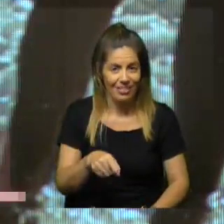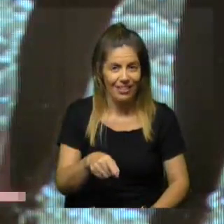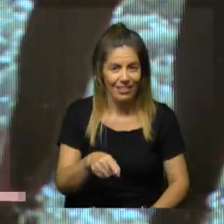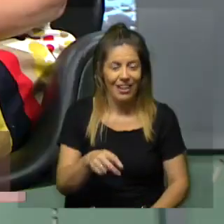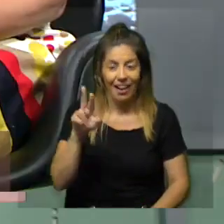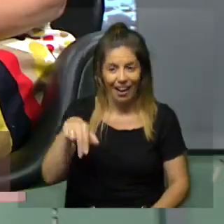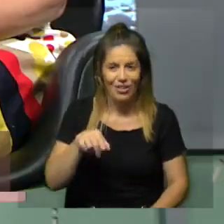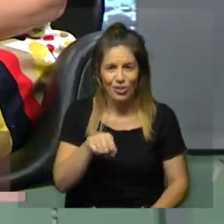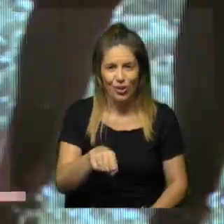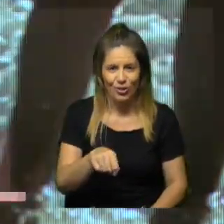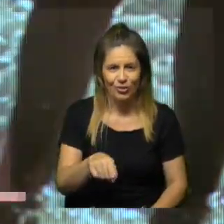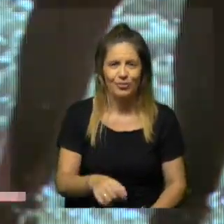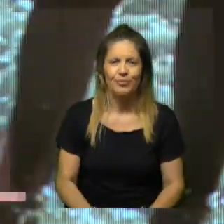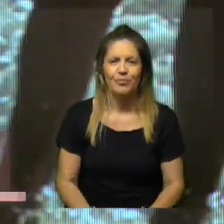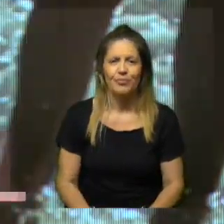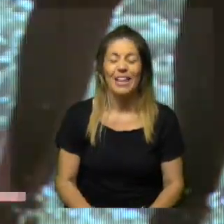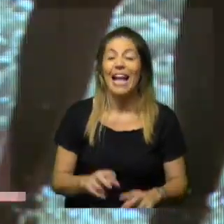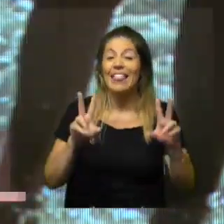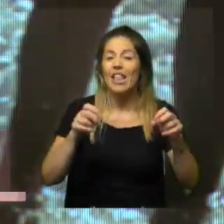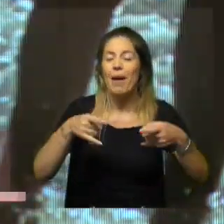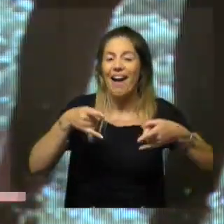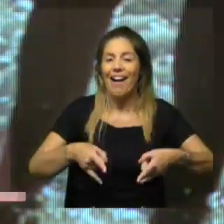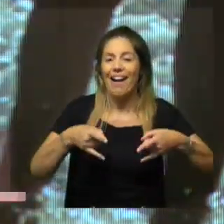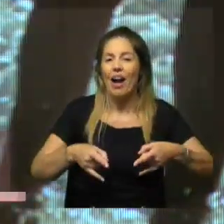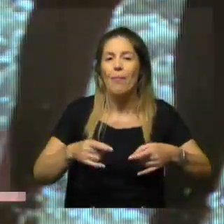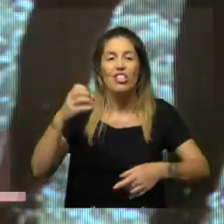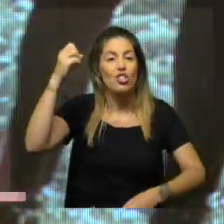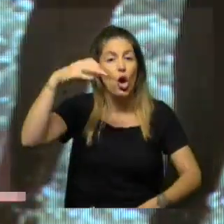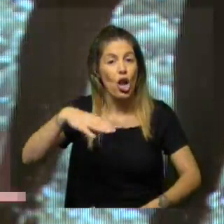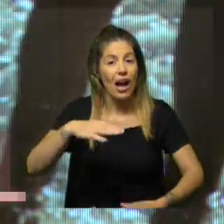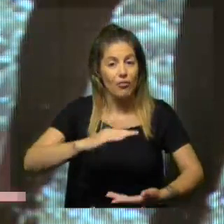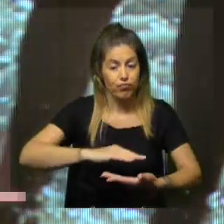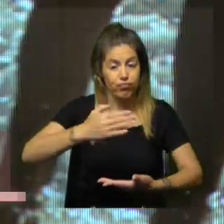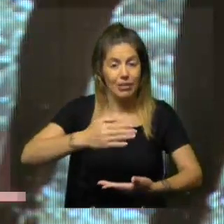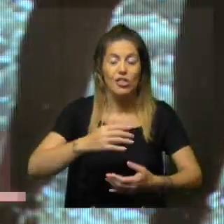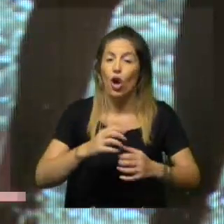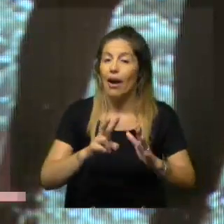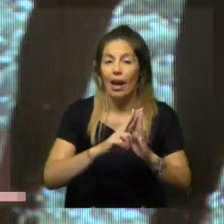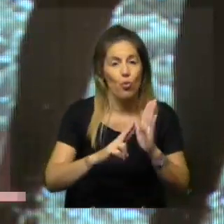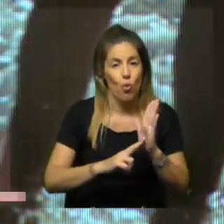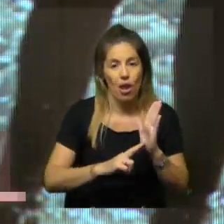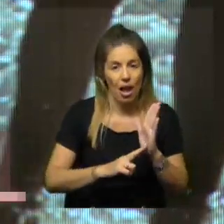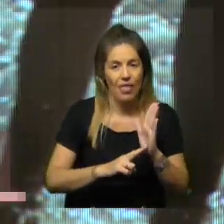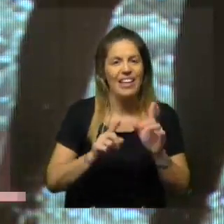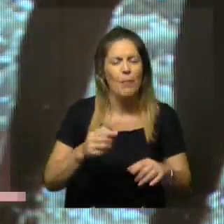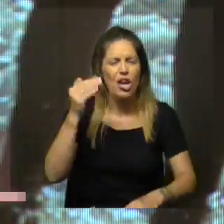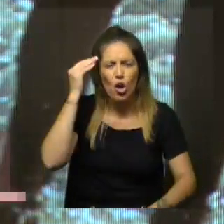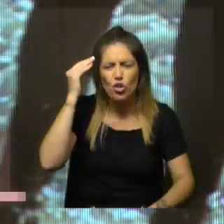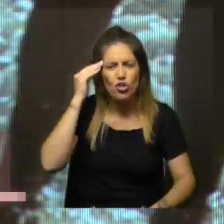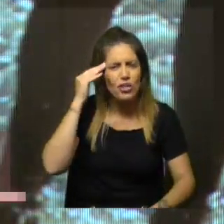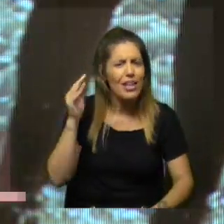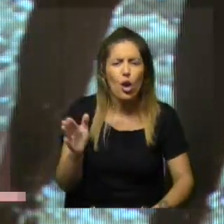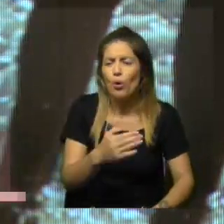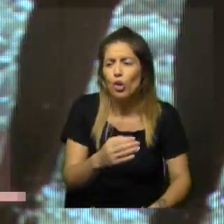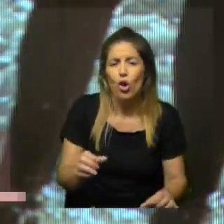A eso le íbamos a entrar, ¿no? Claro, el tema de la cama solar, y sí, que tiene que estar regulada. Y tiene que tomar conciencia, es como todo lo que